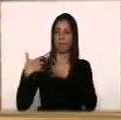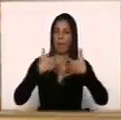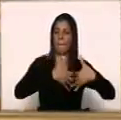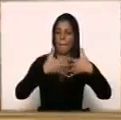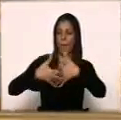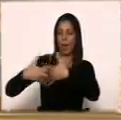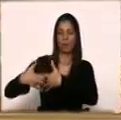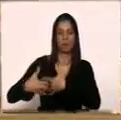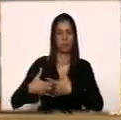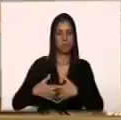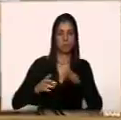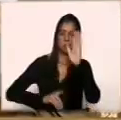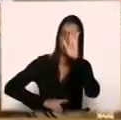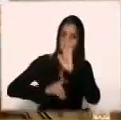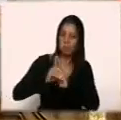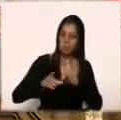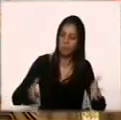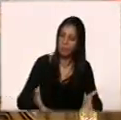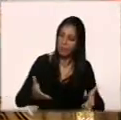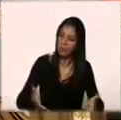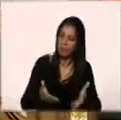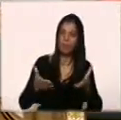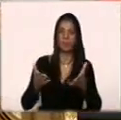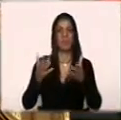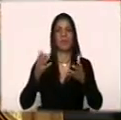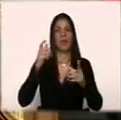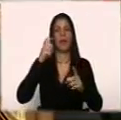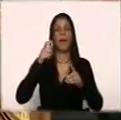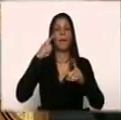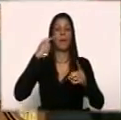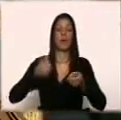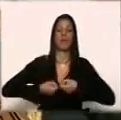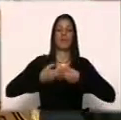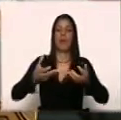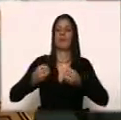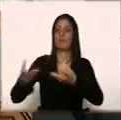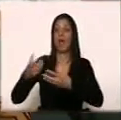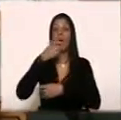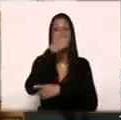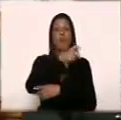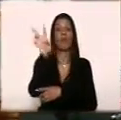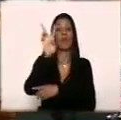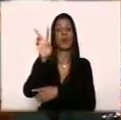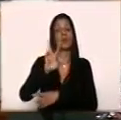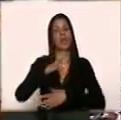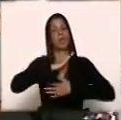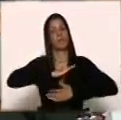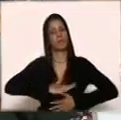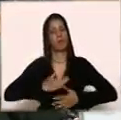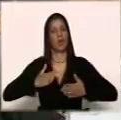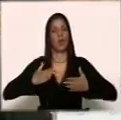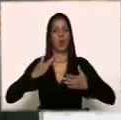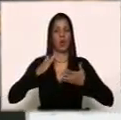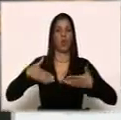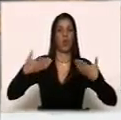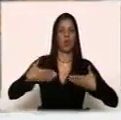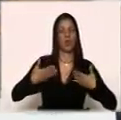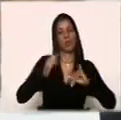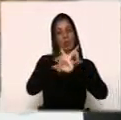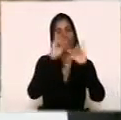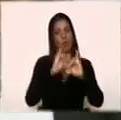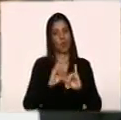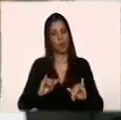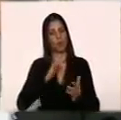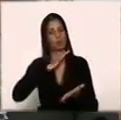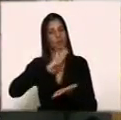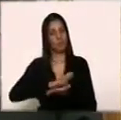producción y poder elevar la suma felicidad a nuestro pueblo venezolano. Que hoy nuestro presidente